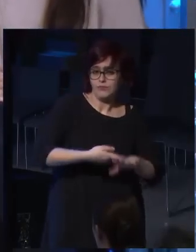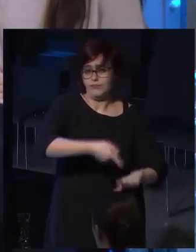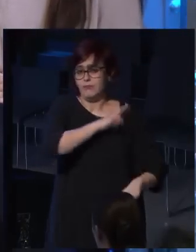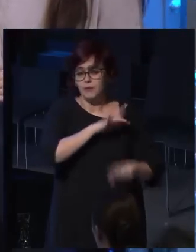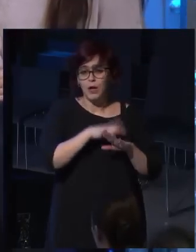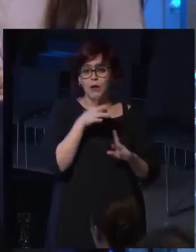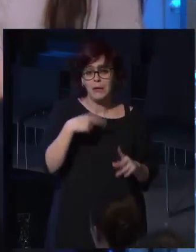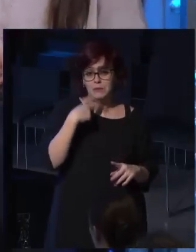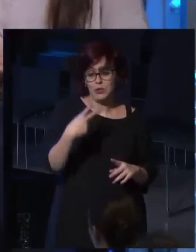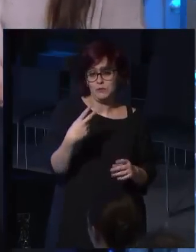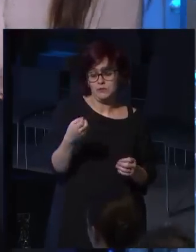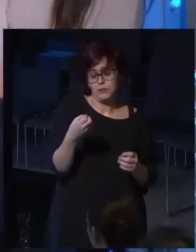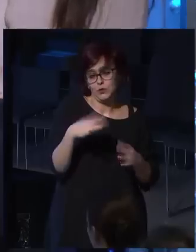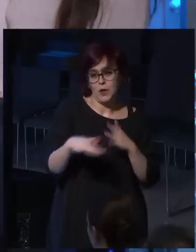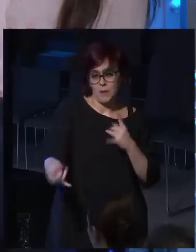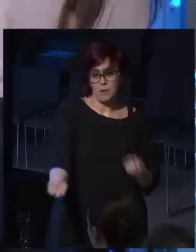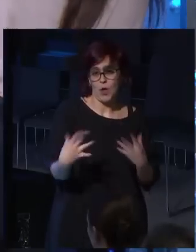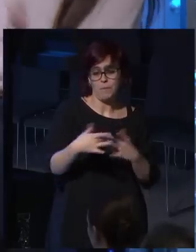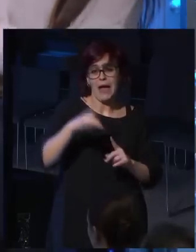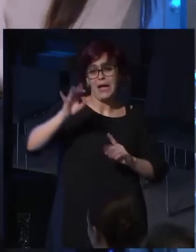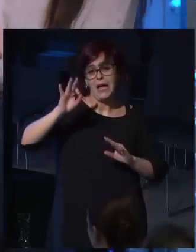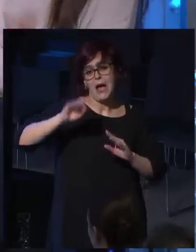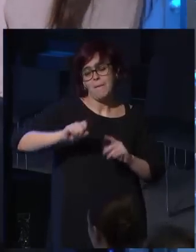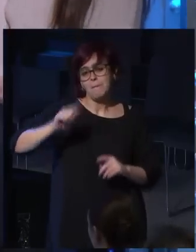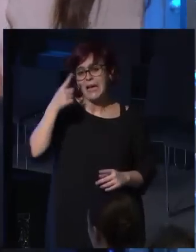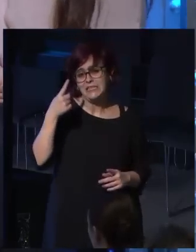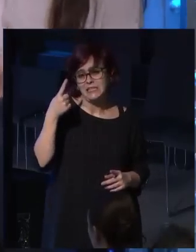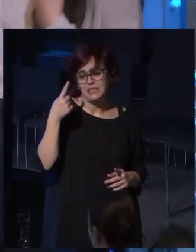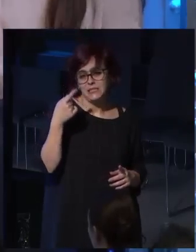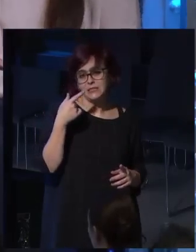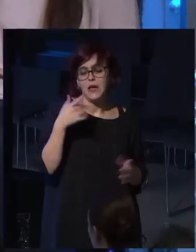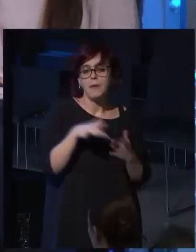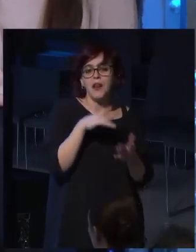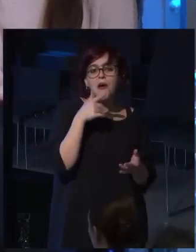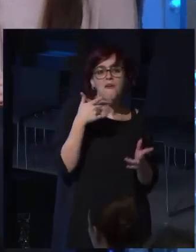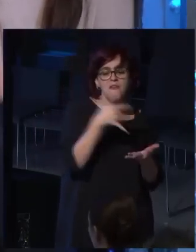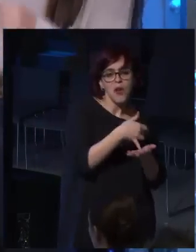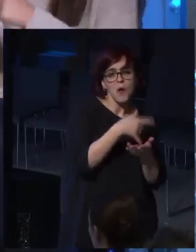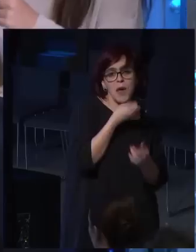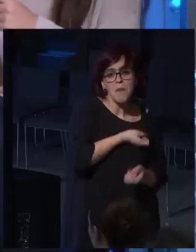verdad que cuanto más alto, bueno, no es proporcional, cuanto más alto más emocione, pero si está muy bajito es difícil